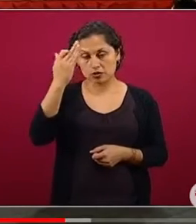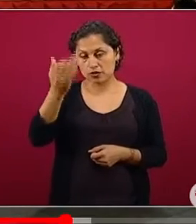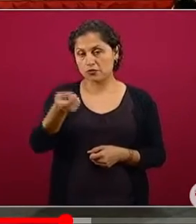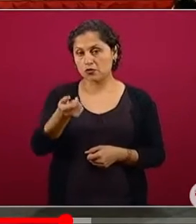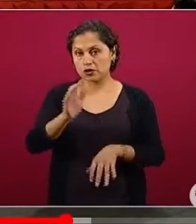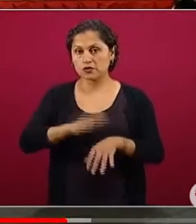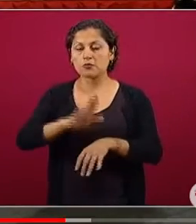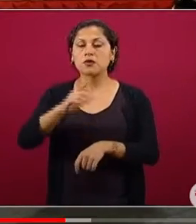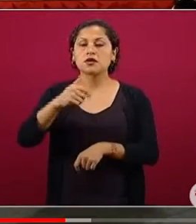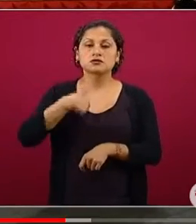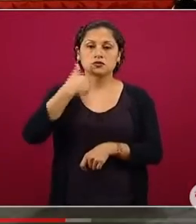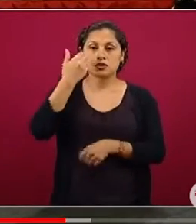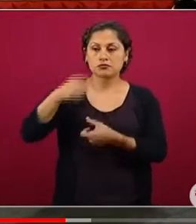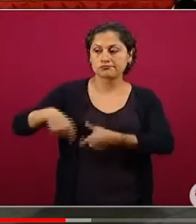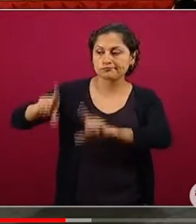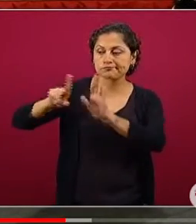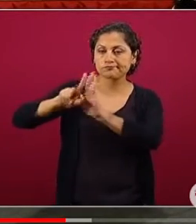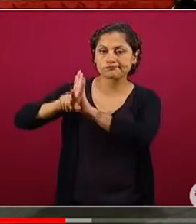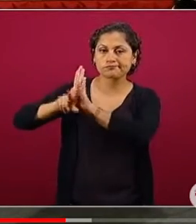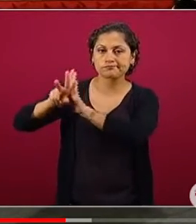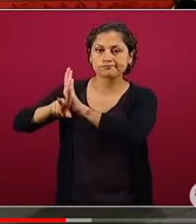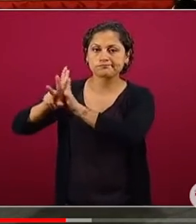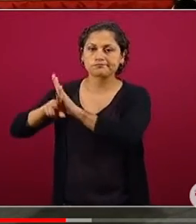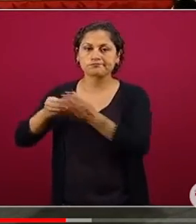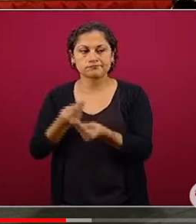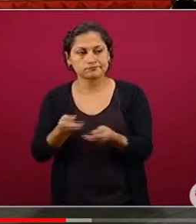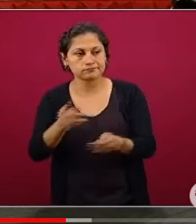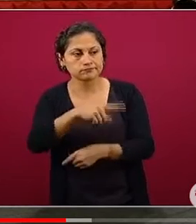con ustedes. Yo sé que a veces esto puede ser un poco árido,